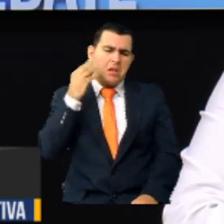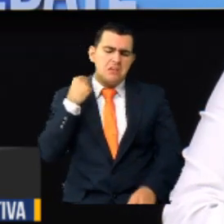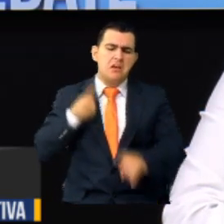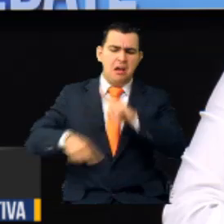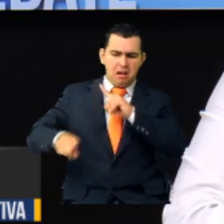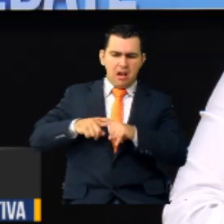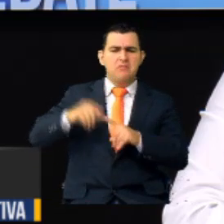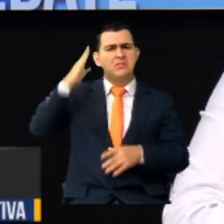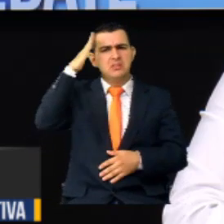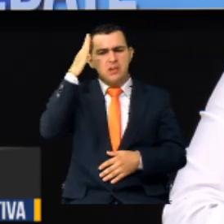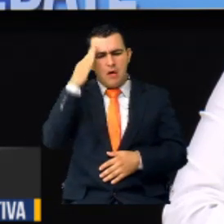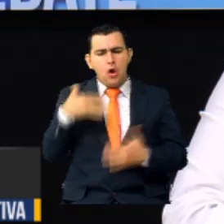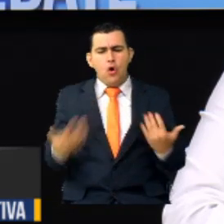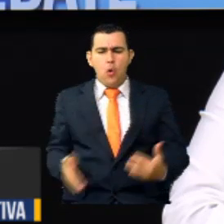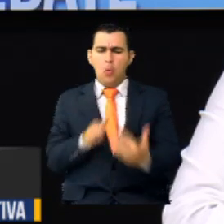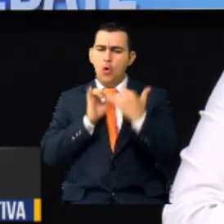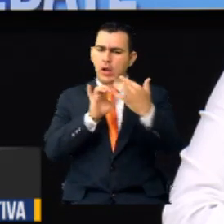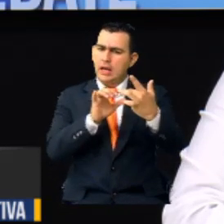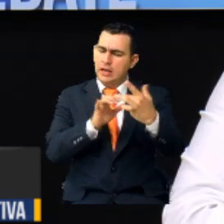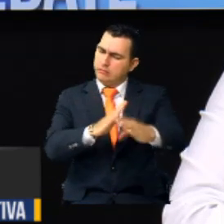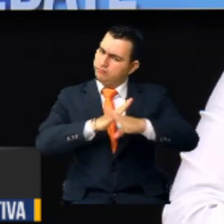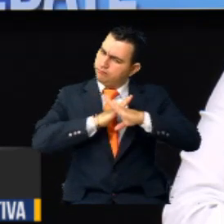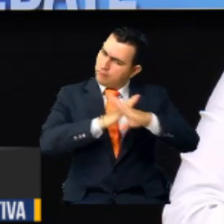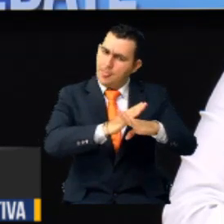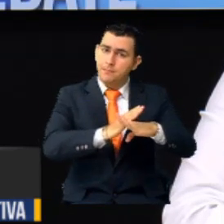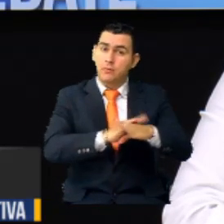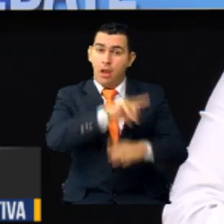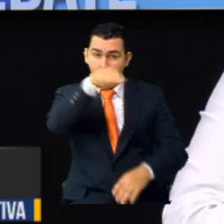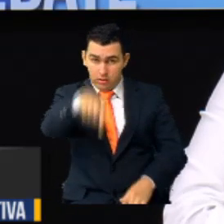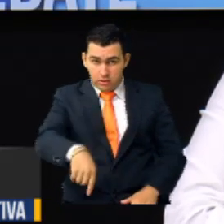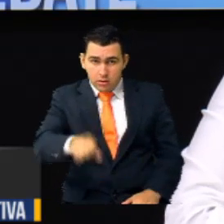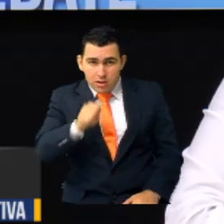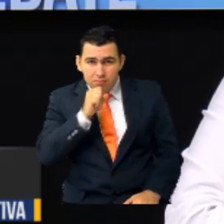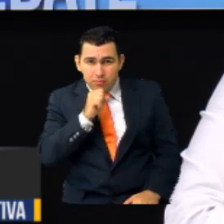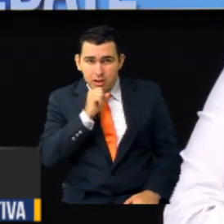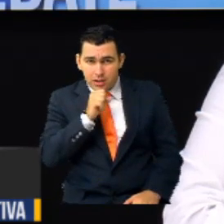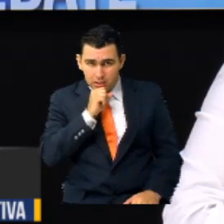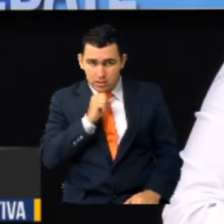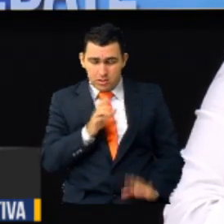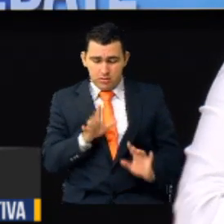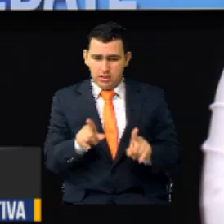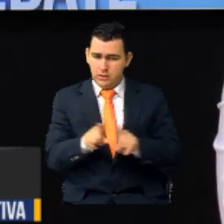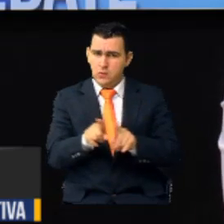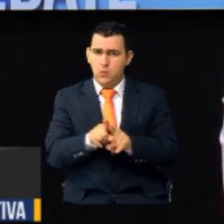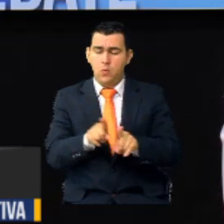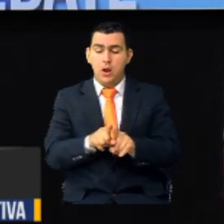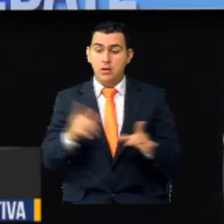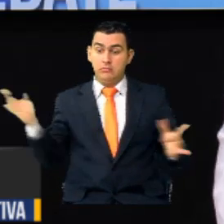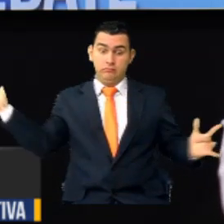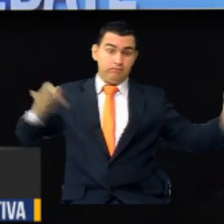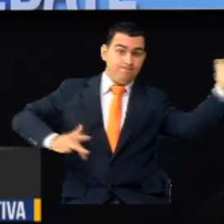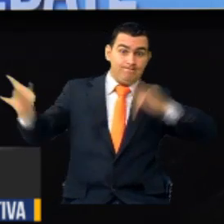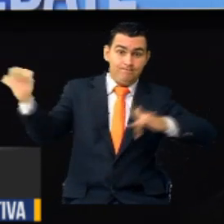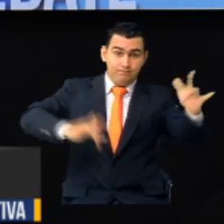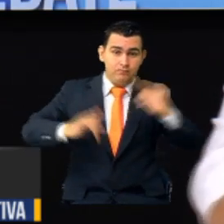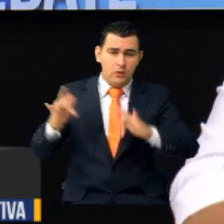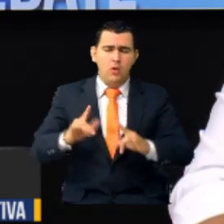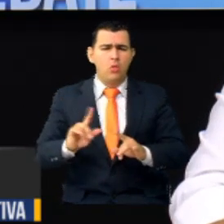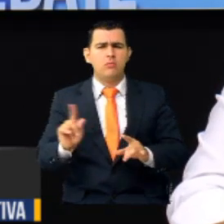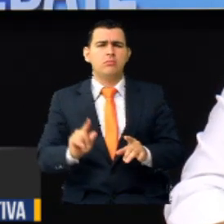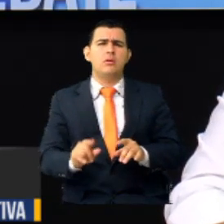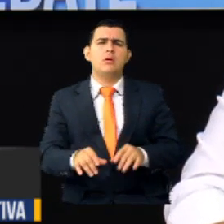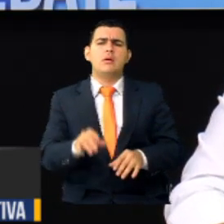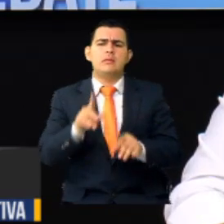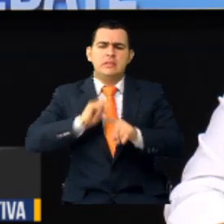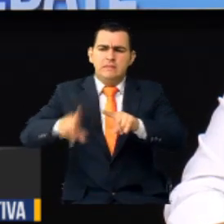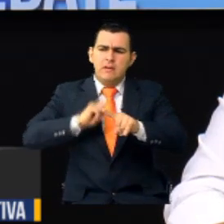el posconflicto, teniendo en cuenta de que aquí Barranca Bermeja no va a ser intervenido con la presencia de todos los desmovilizados, sino por el contrario con los planes